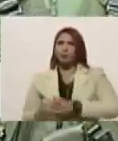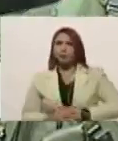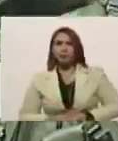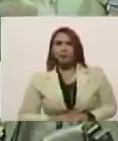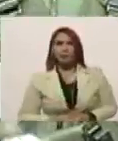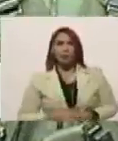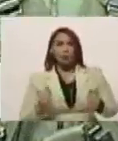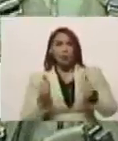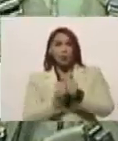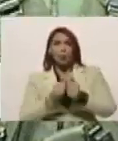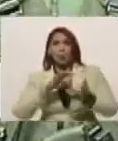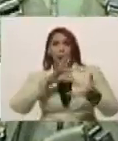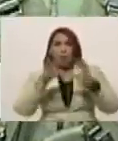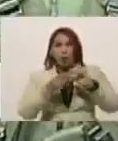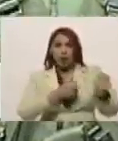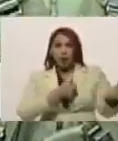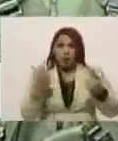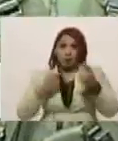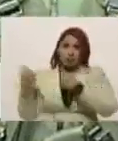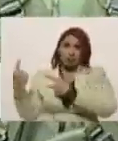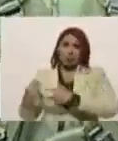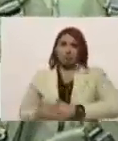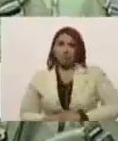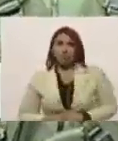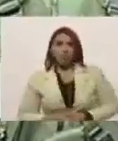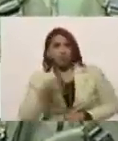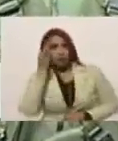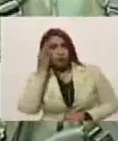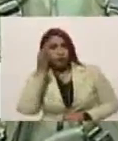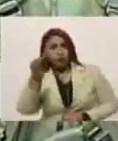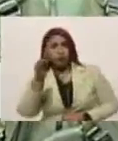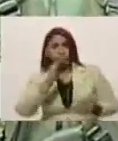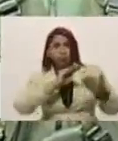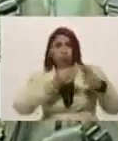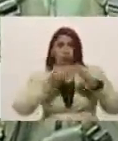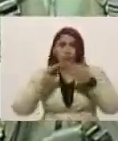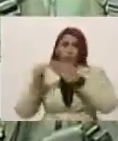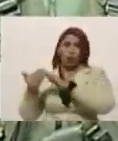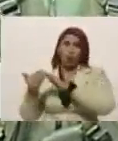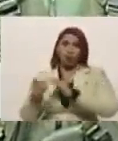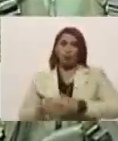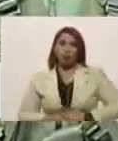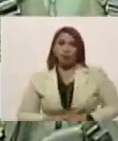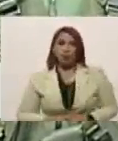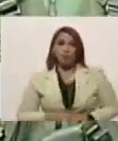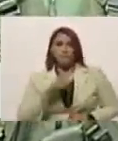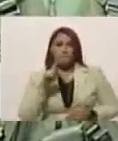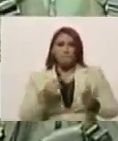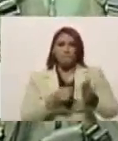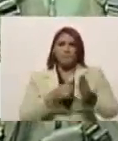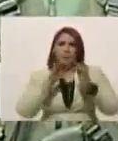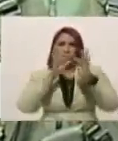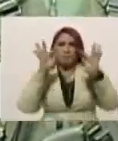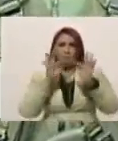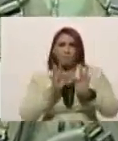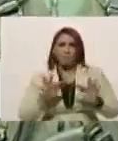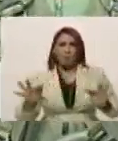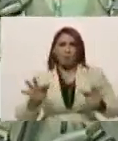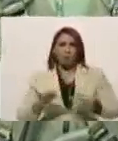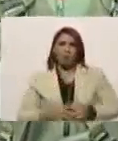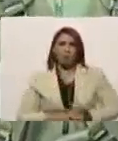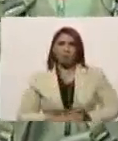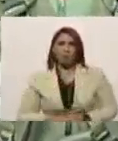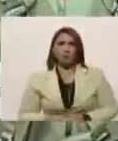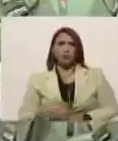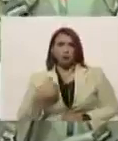con los CLAP, con los consejos comunales y de mil formas.